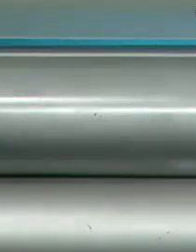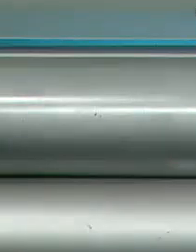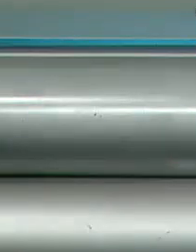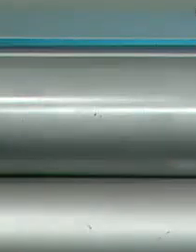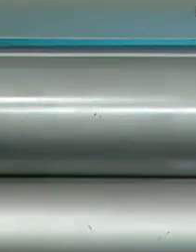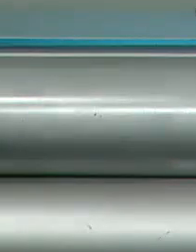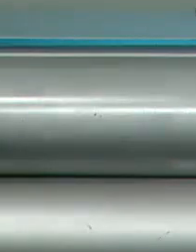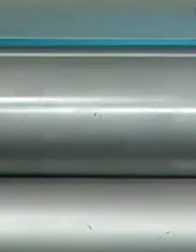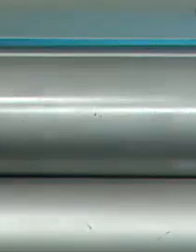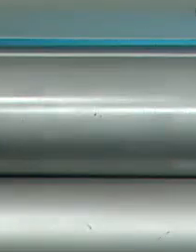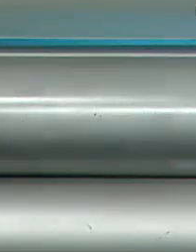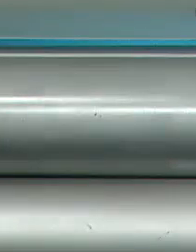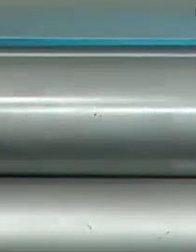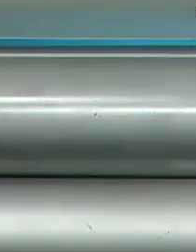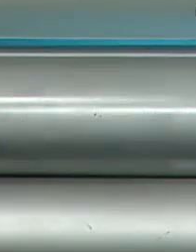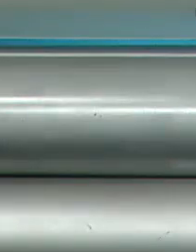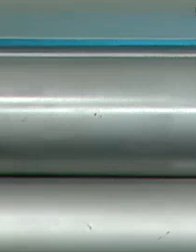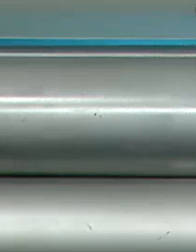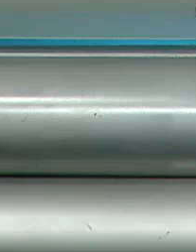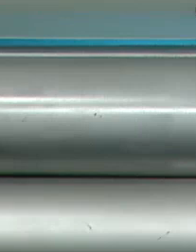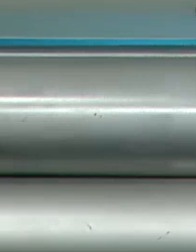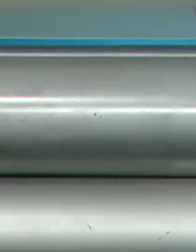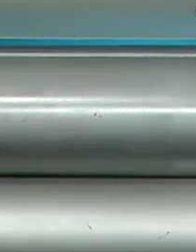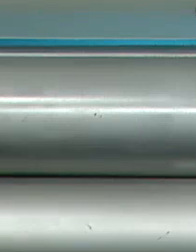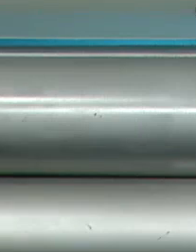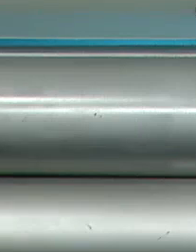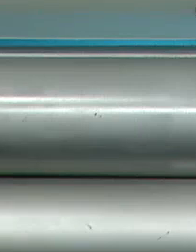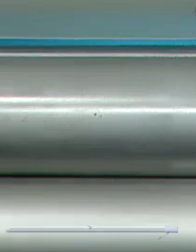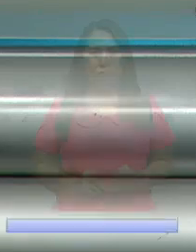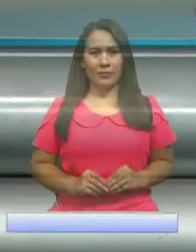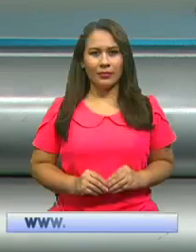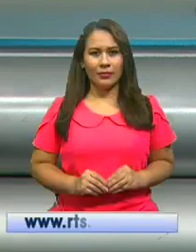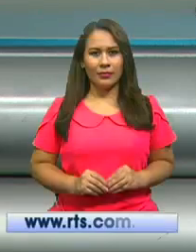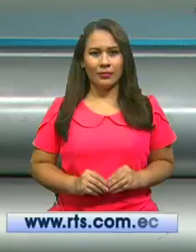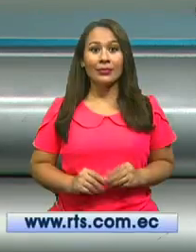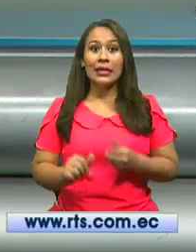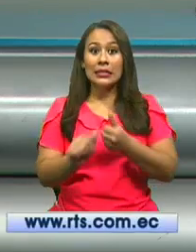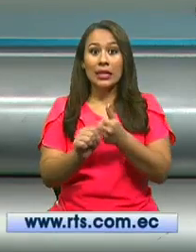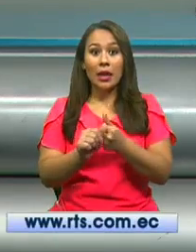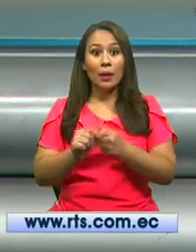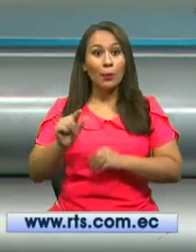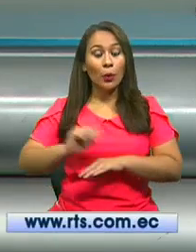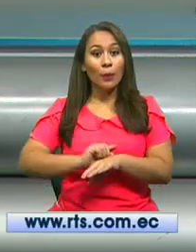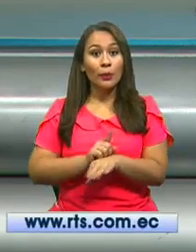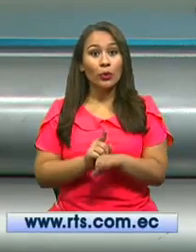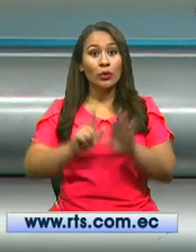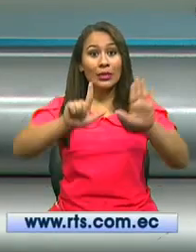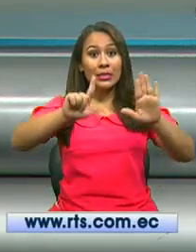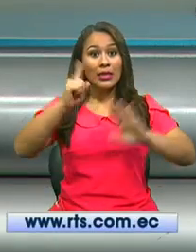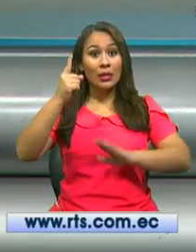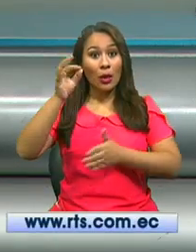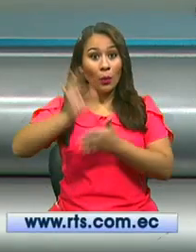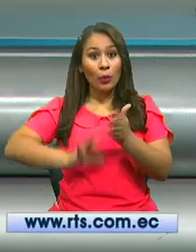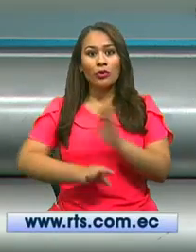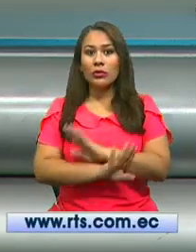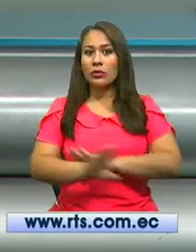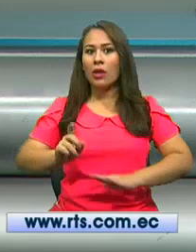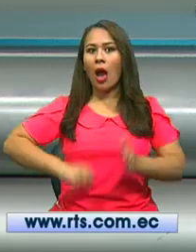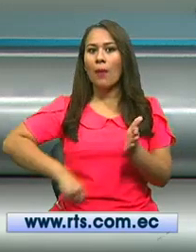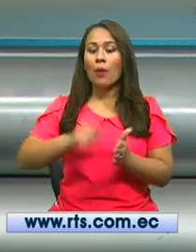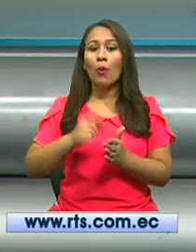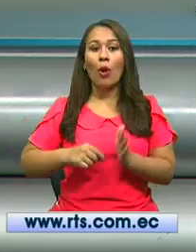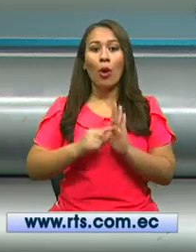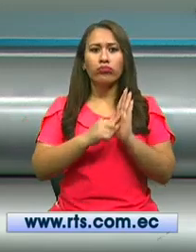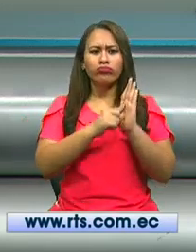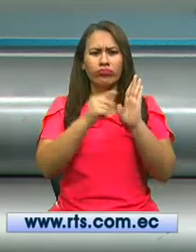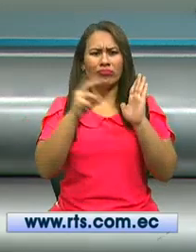Miércoles 10 de mayo, amigos, bienvenidos y buenas noches. Hace pocos minutos y con 71 votos se aprobó el Código de